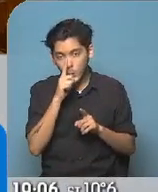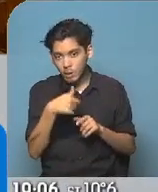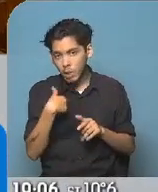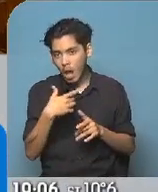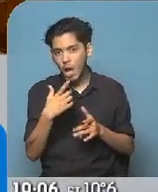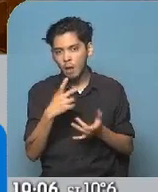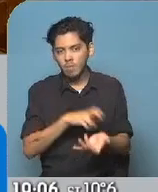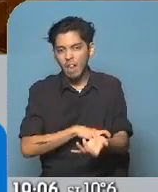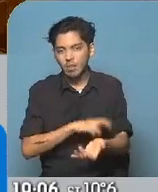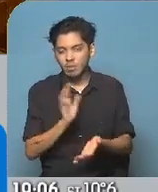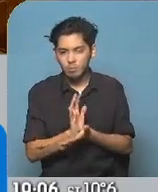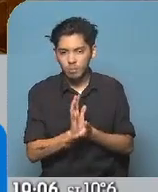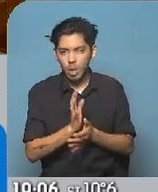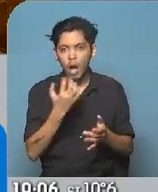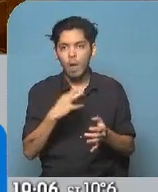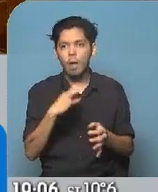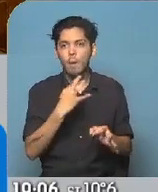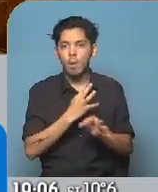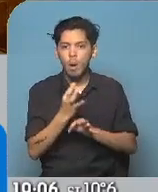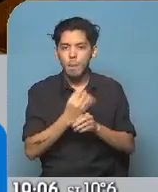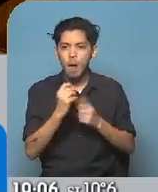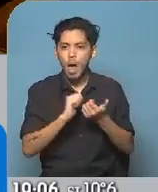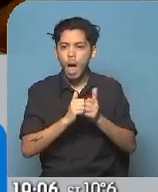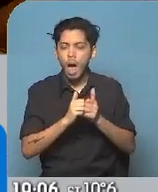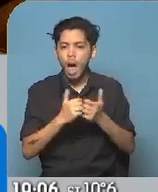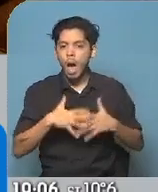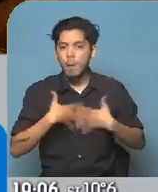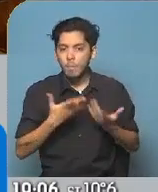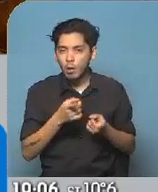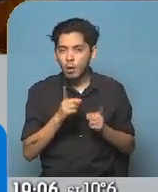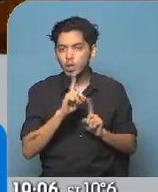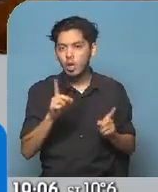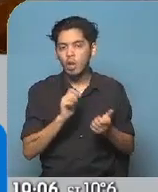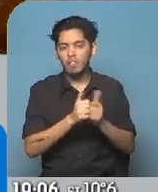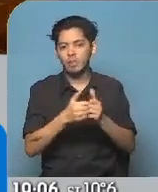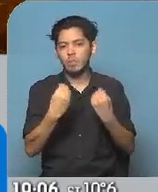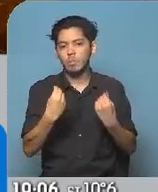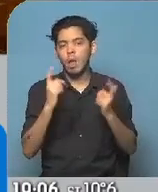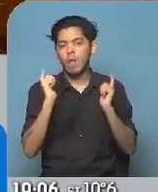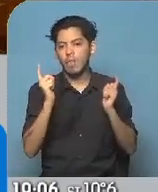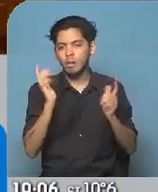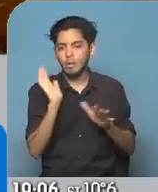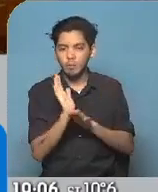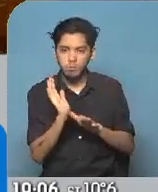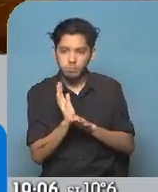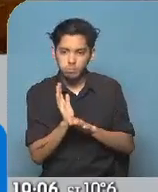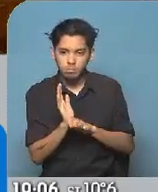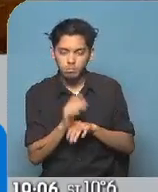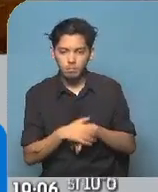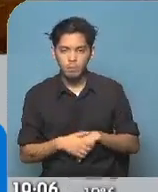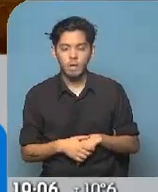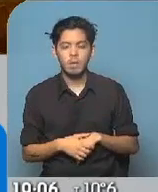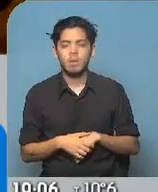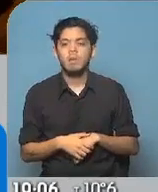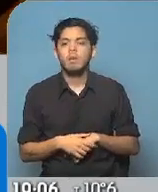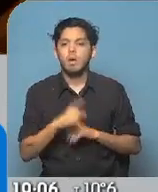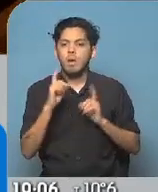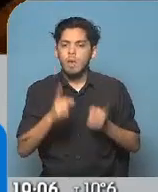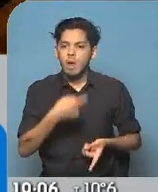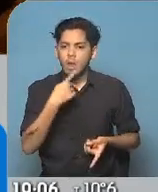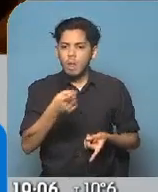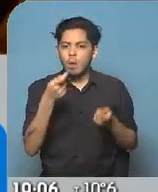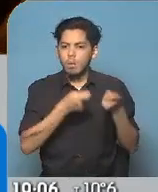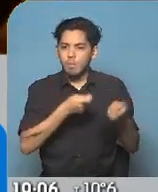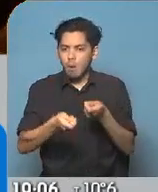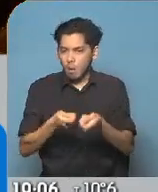hay que educar para el amor y no tener sexo para divertirse dijo además que no hay que matar a los